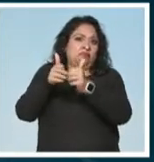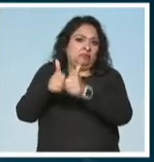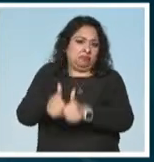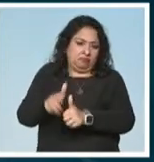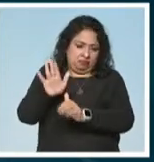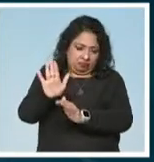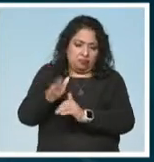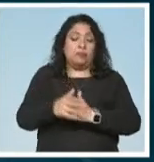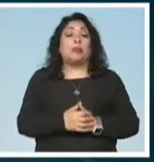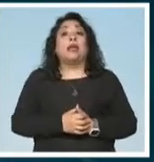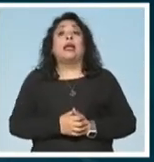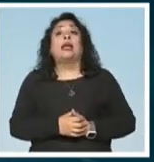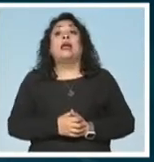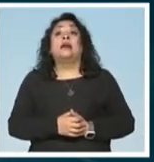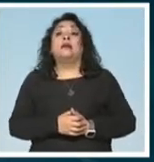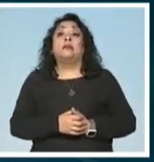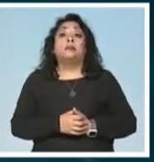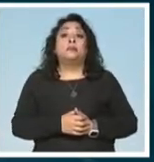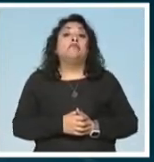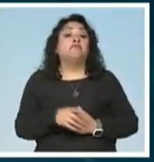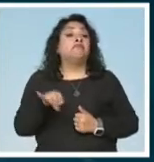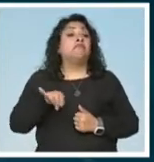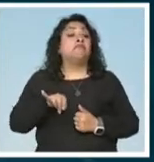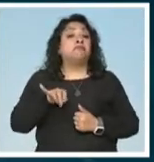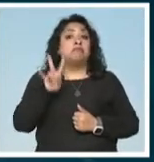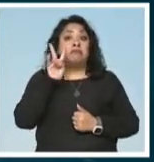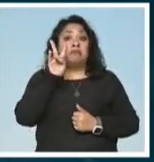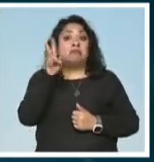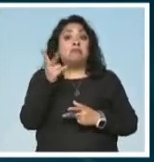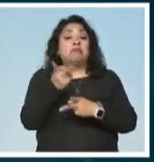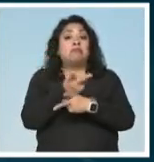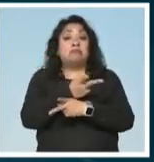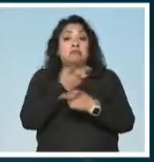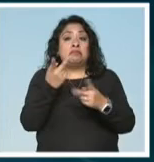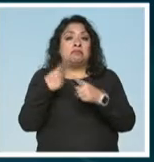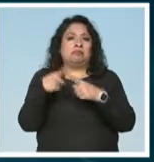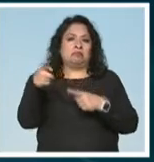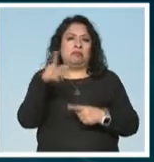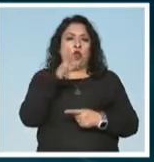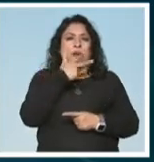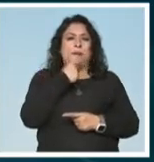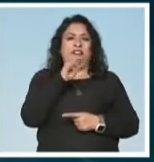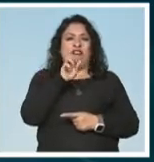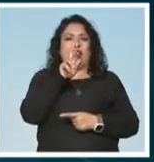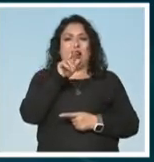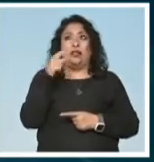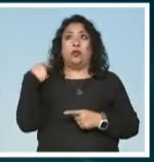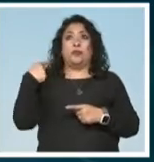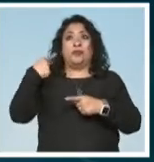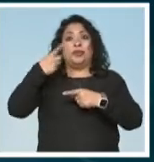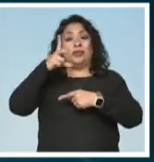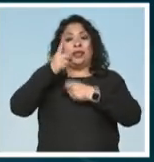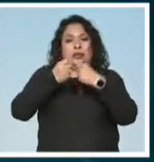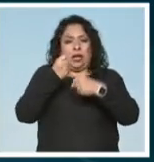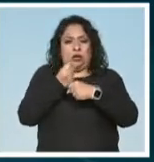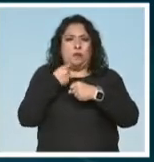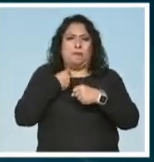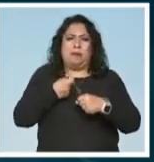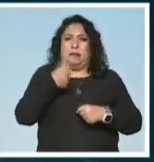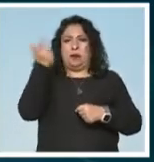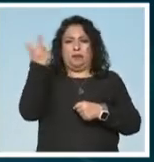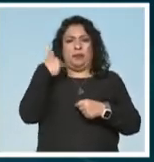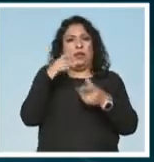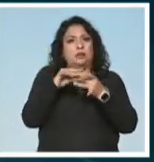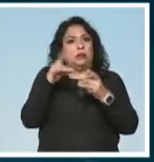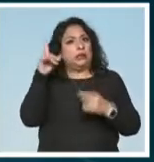entonces. Es muy interesante lo que ha ocurrido con Fernando en estas tres décadas. Al principio, él me cuenta,